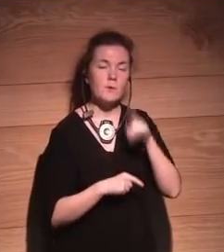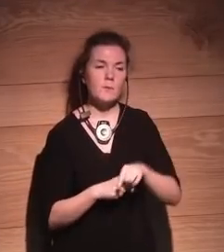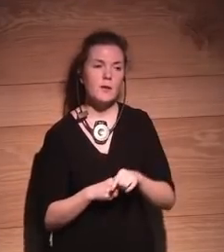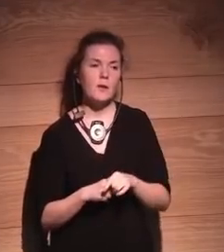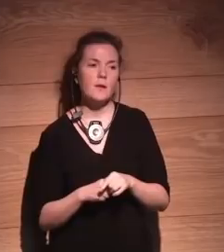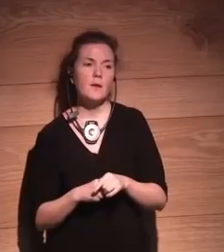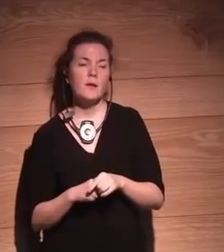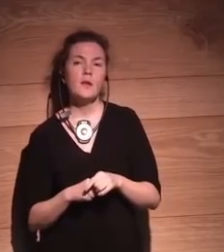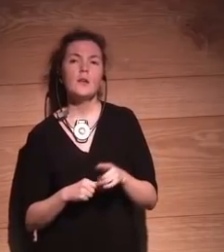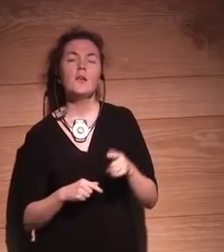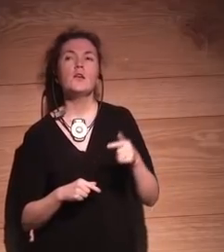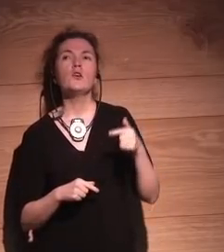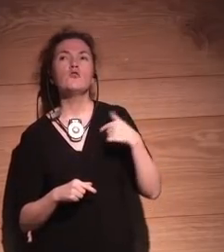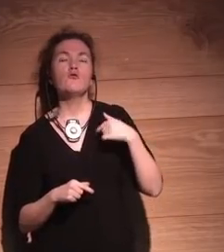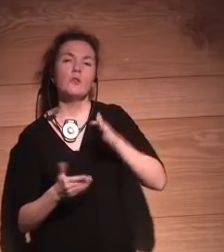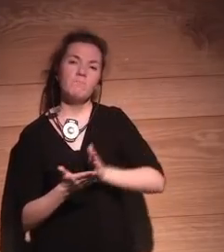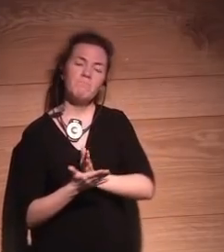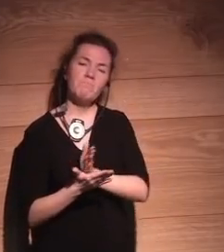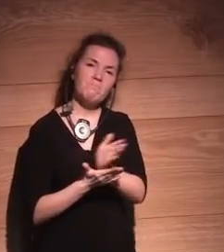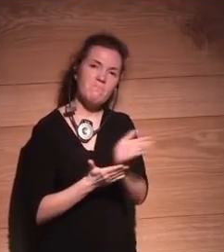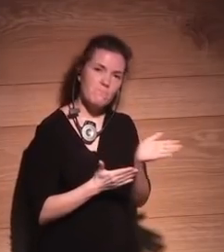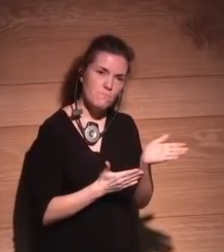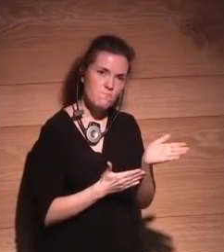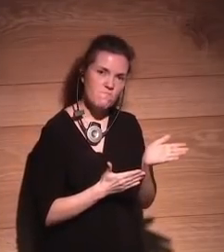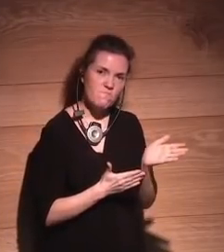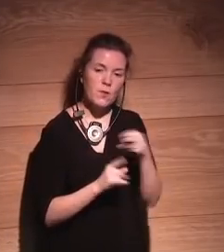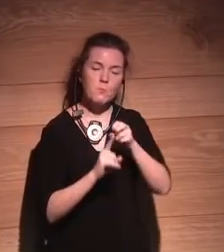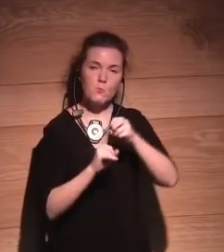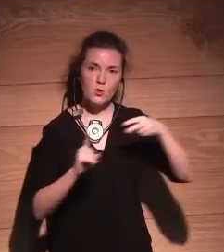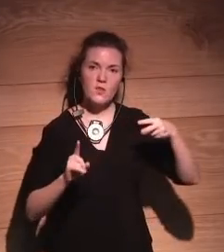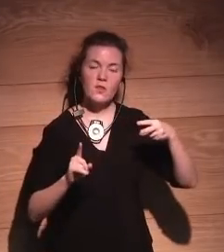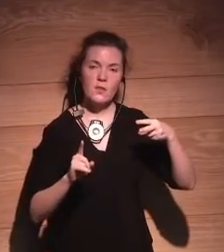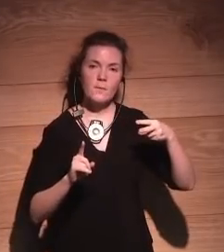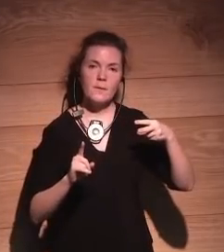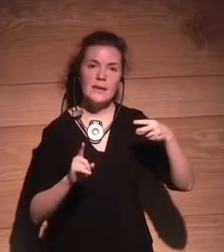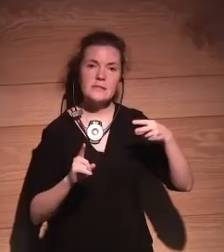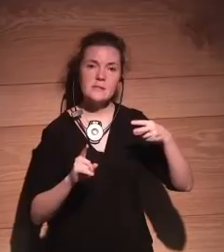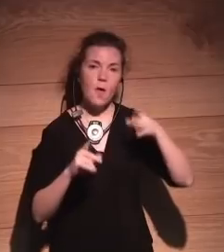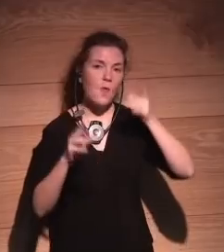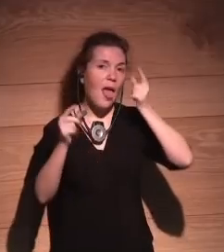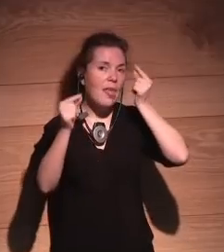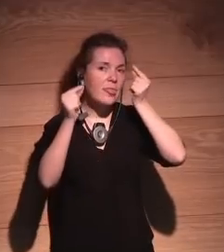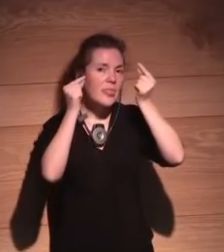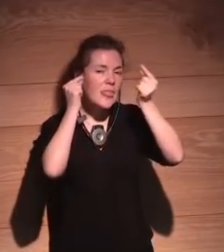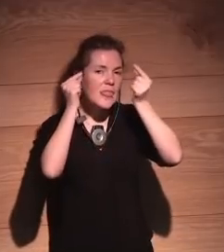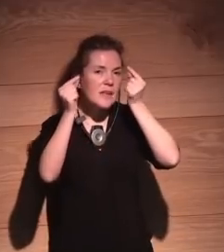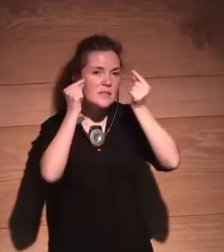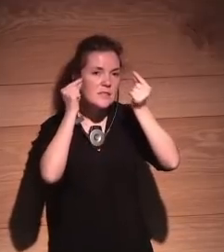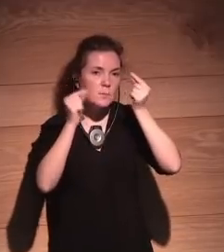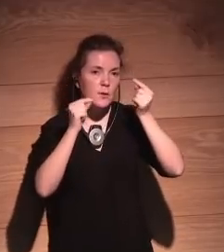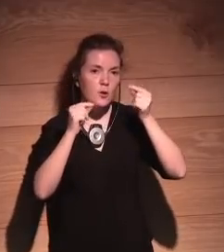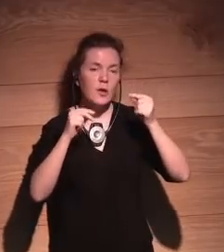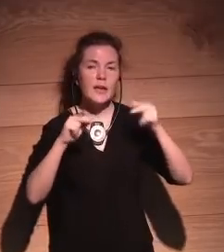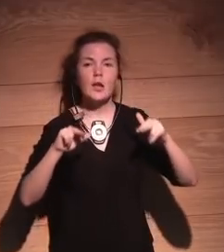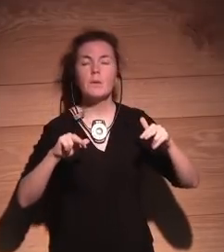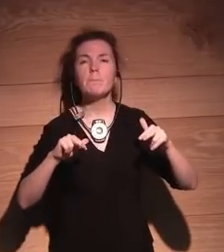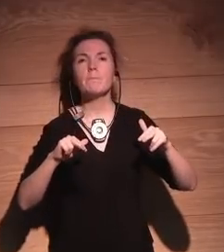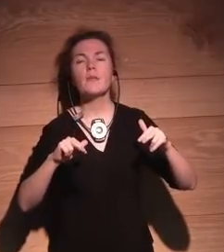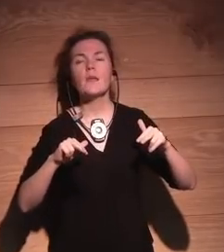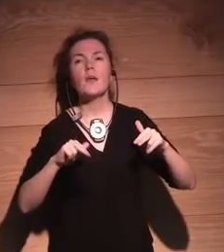Tónica, y partiendo de una visión que efectivamente, de una descripción que no nos permite